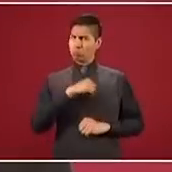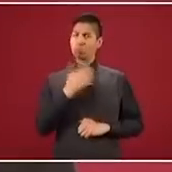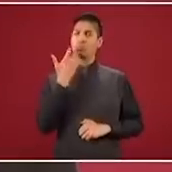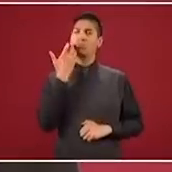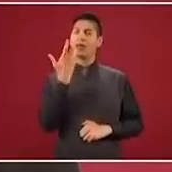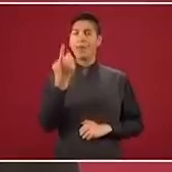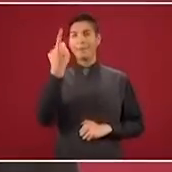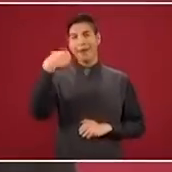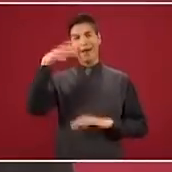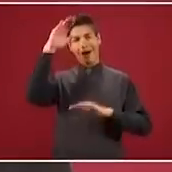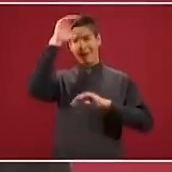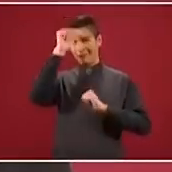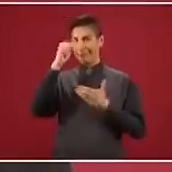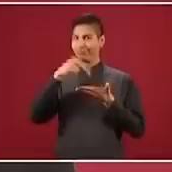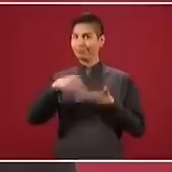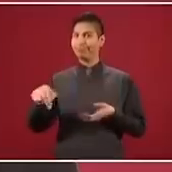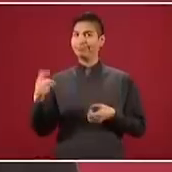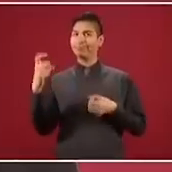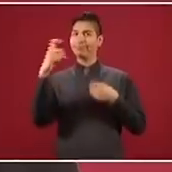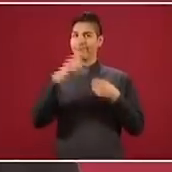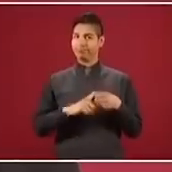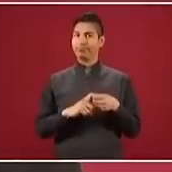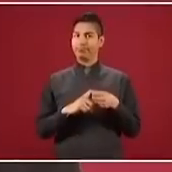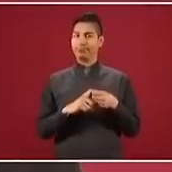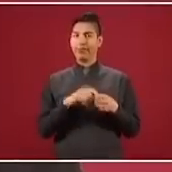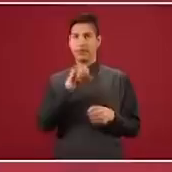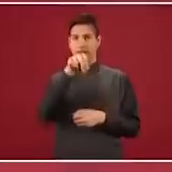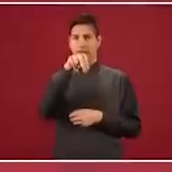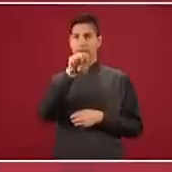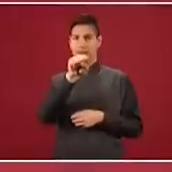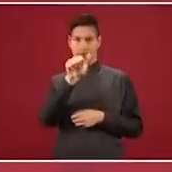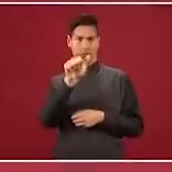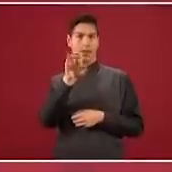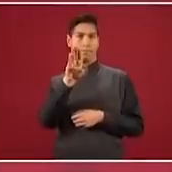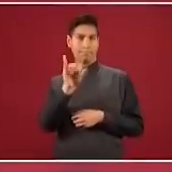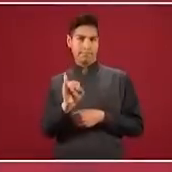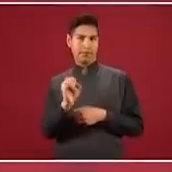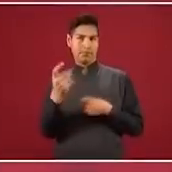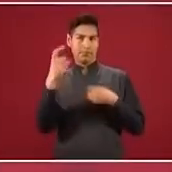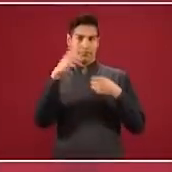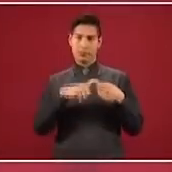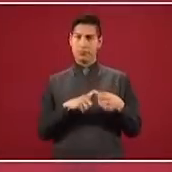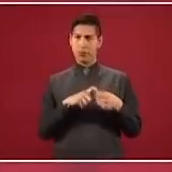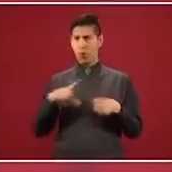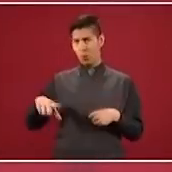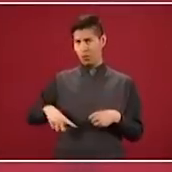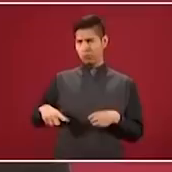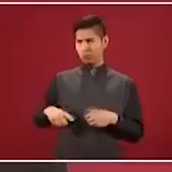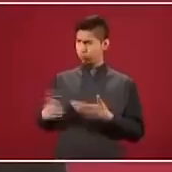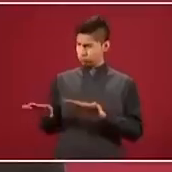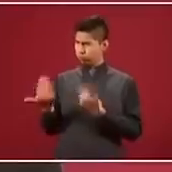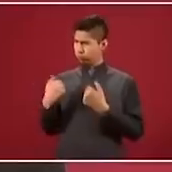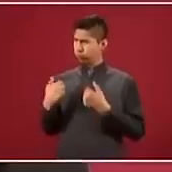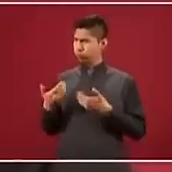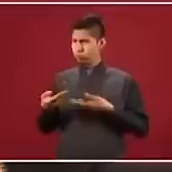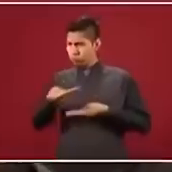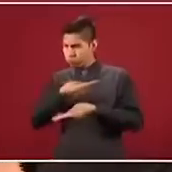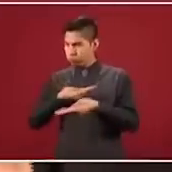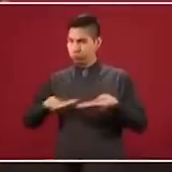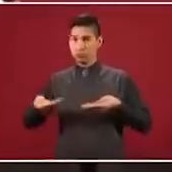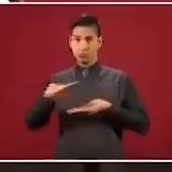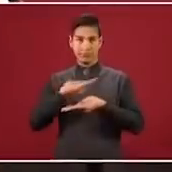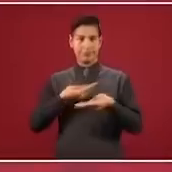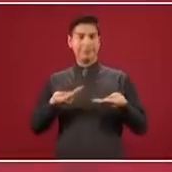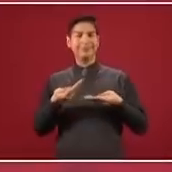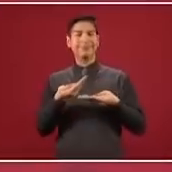de adhesión al Instituto de Salud para el Bienestar a los gobiernos estatales. Ahora, ¿qué implica? Para